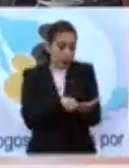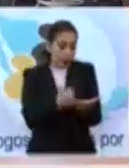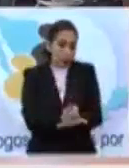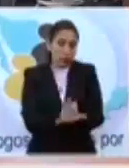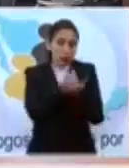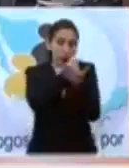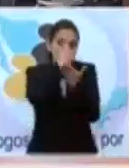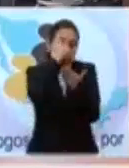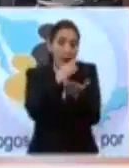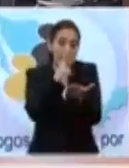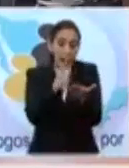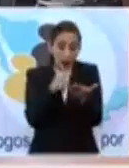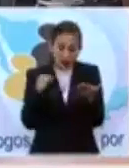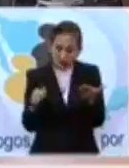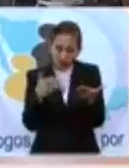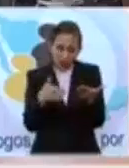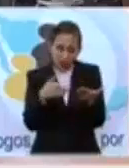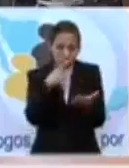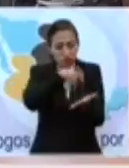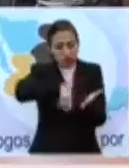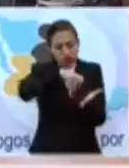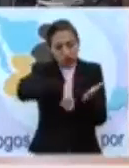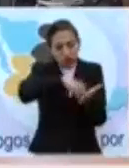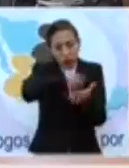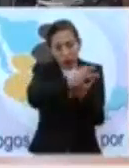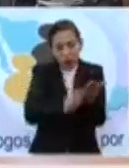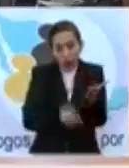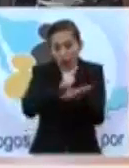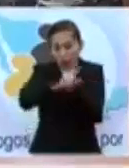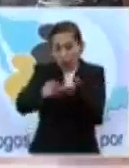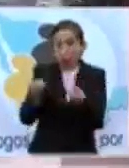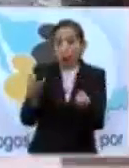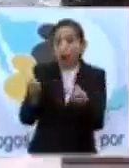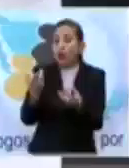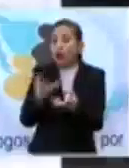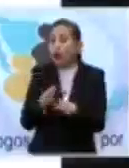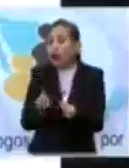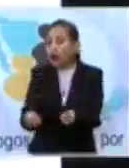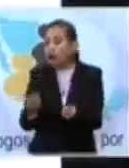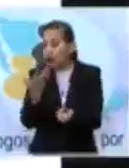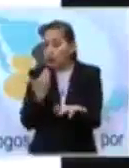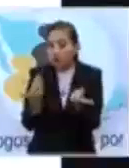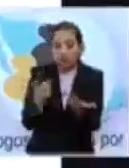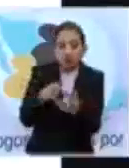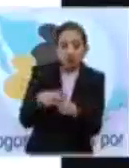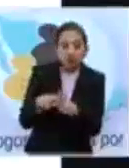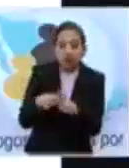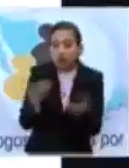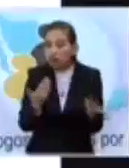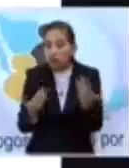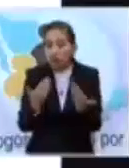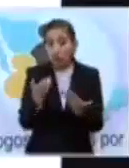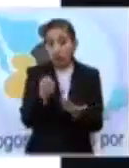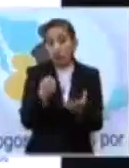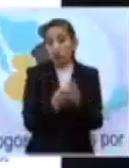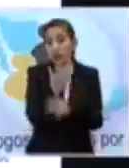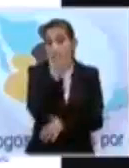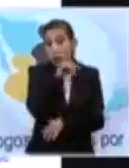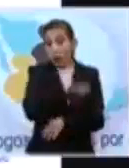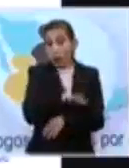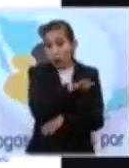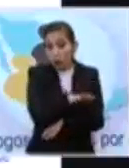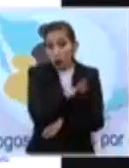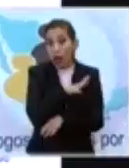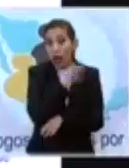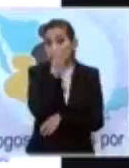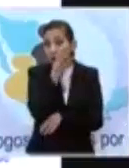para mejorar los programas, para que haya más transparencia, rendición de cuentas. Y aquí México ha sido nuevamente vanguardista. En México